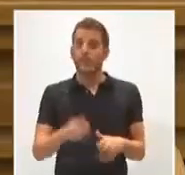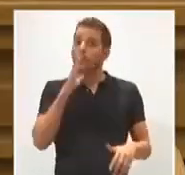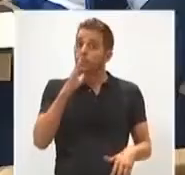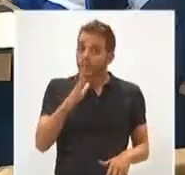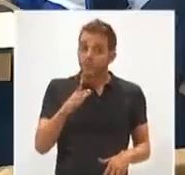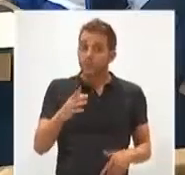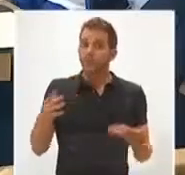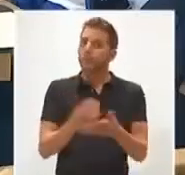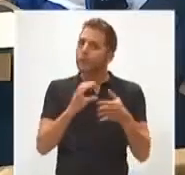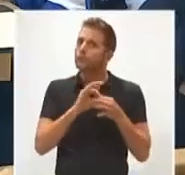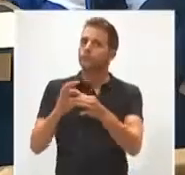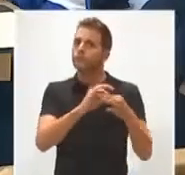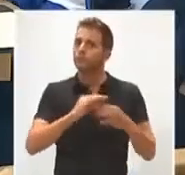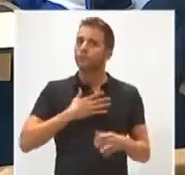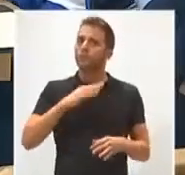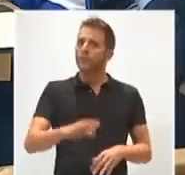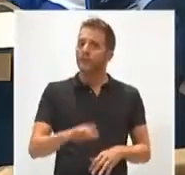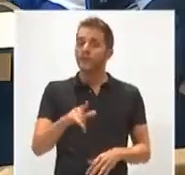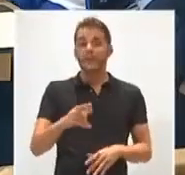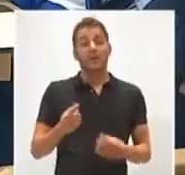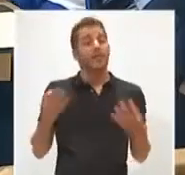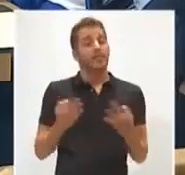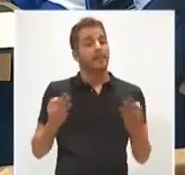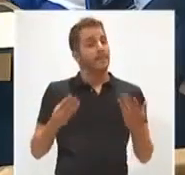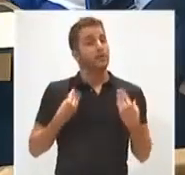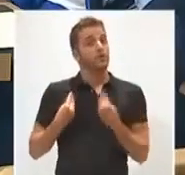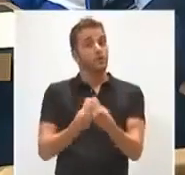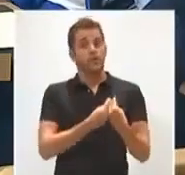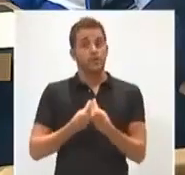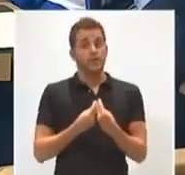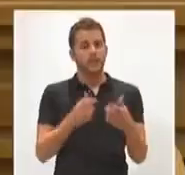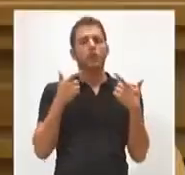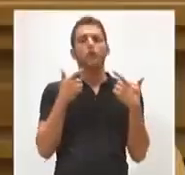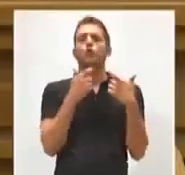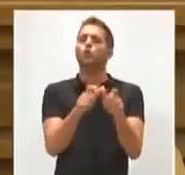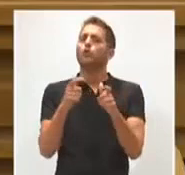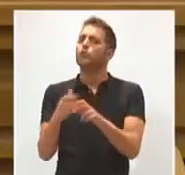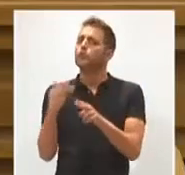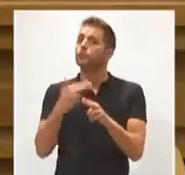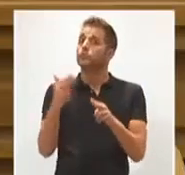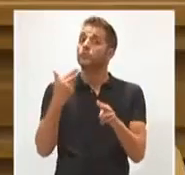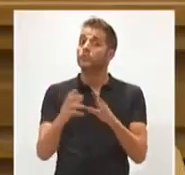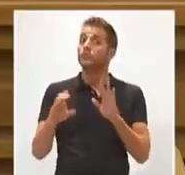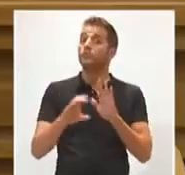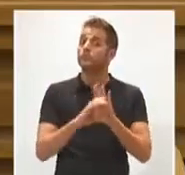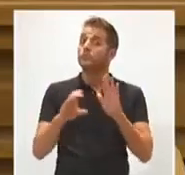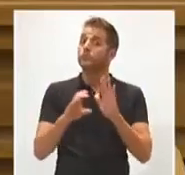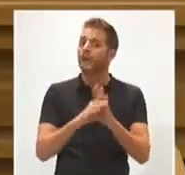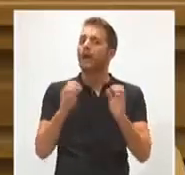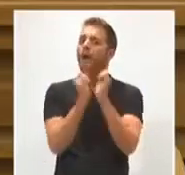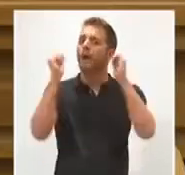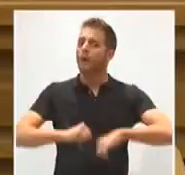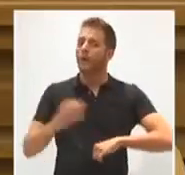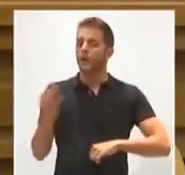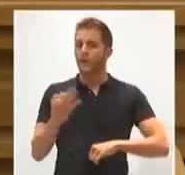pero hay que recuperar mucho el espacio de convivencia que haya acuerdos entre los grandes partidos constitucionales porque si no este pim